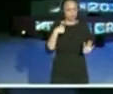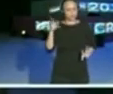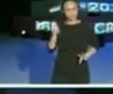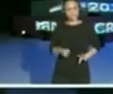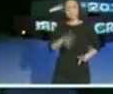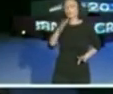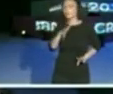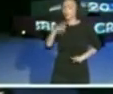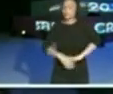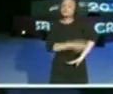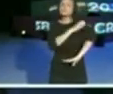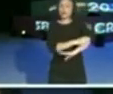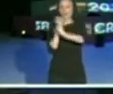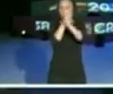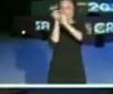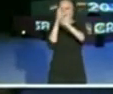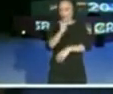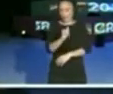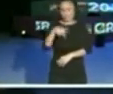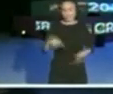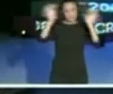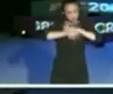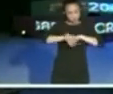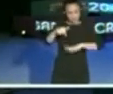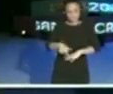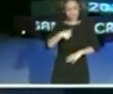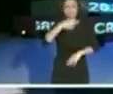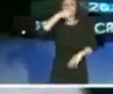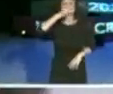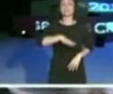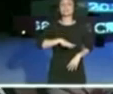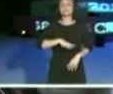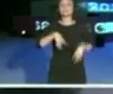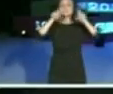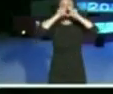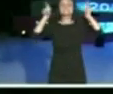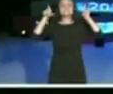Esta noche, aquí, pretendo ser su zapatero.